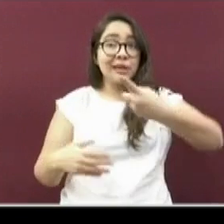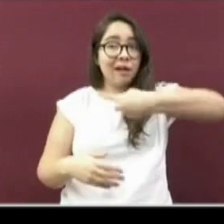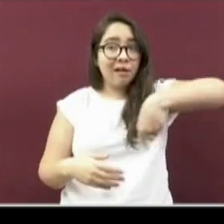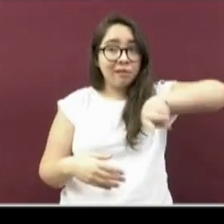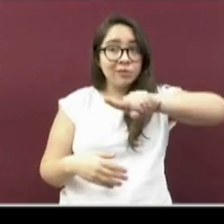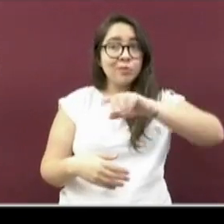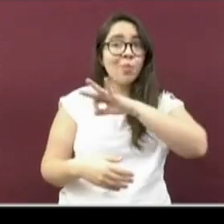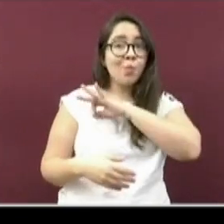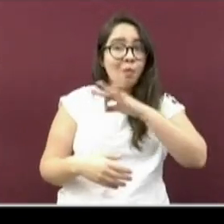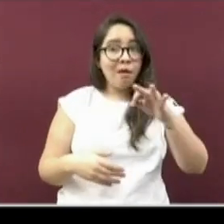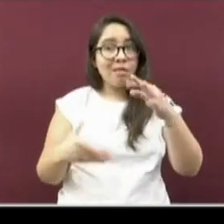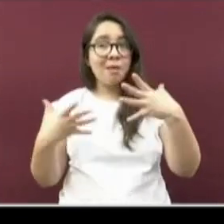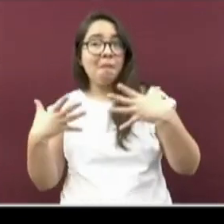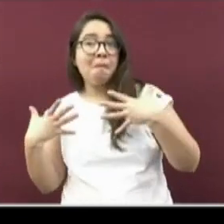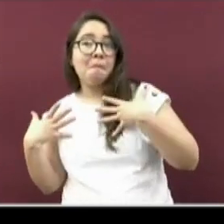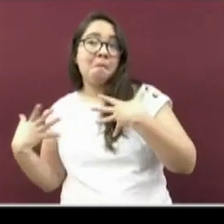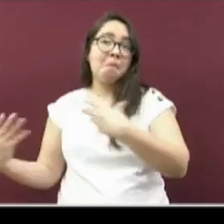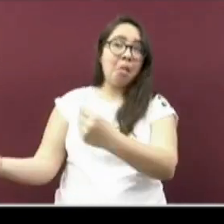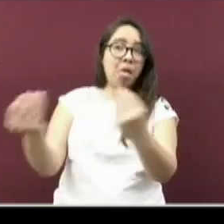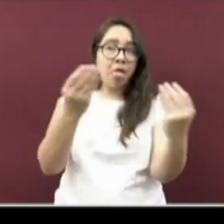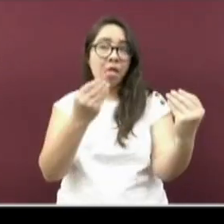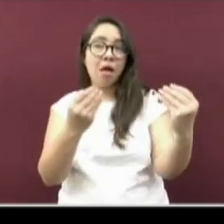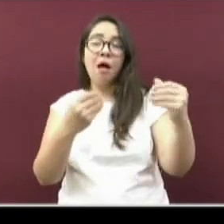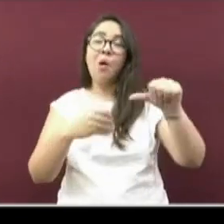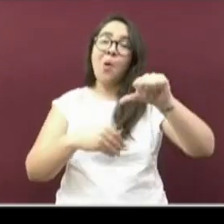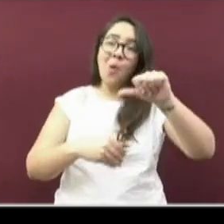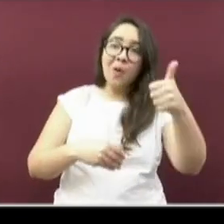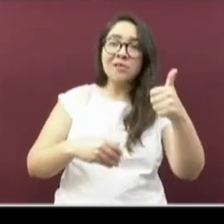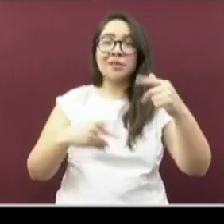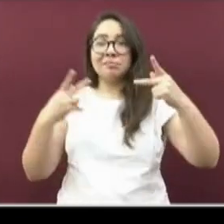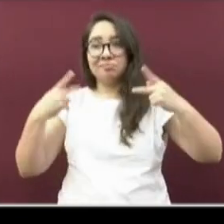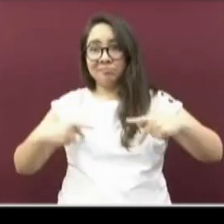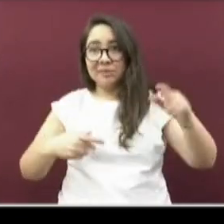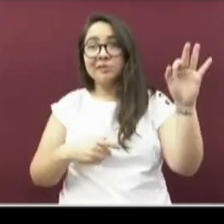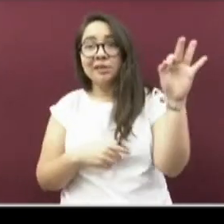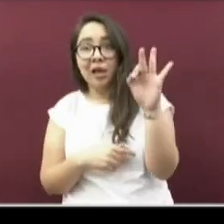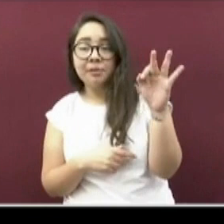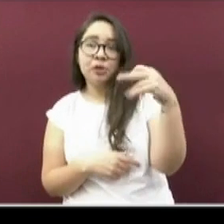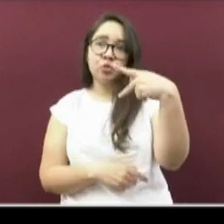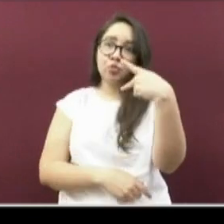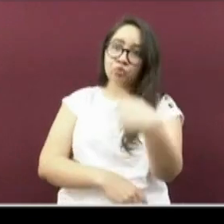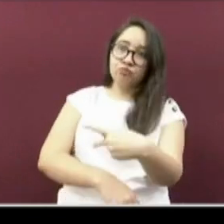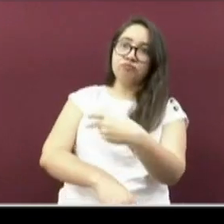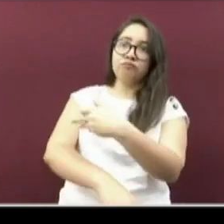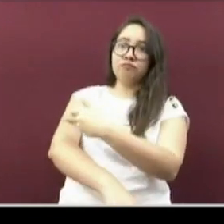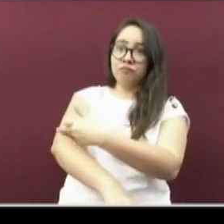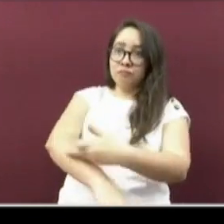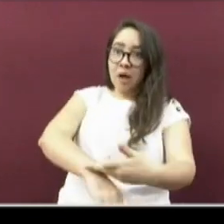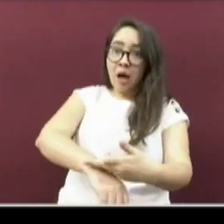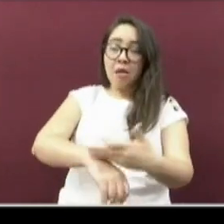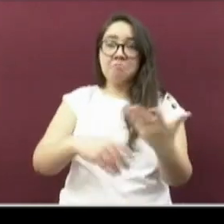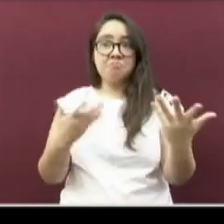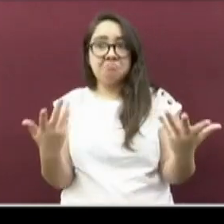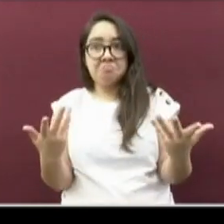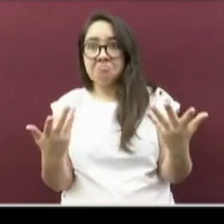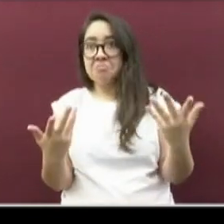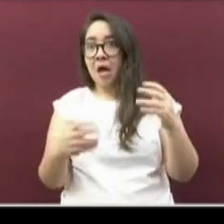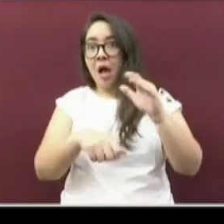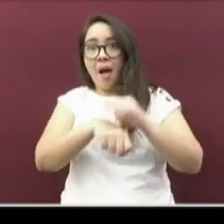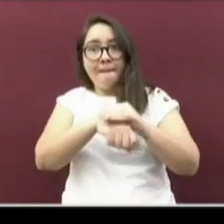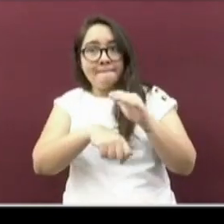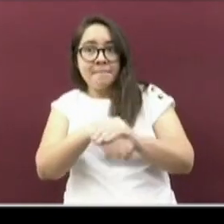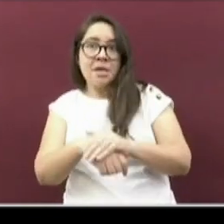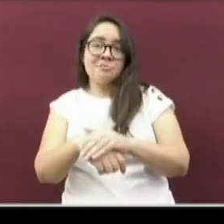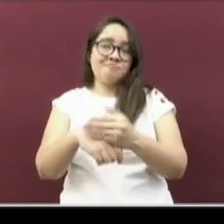puedan transmitir la enfermedad a otras personas, que pueden ser sus propios familiares,